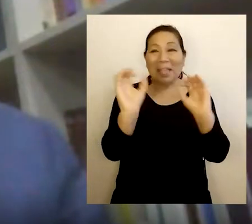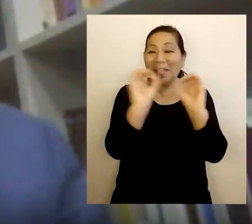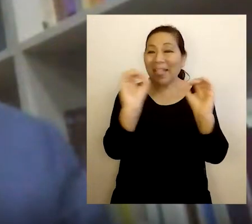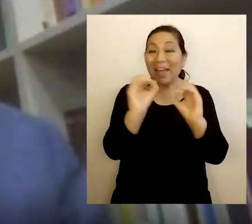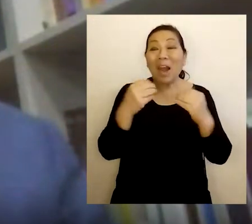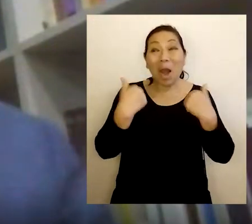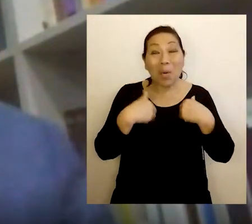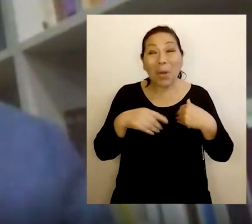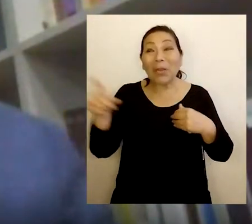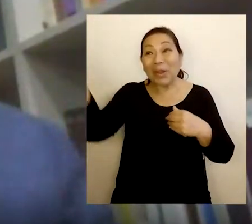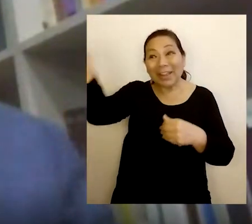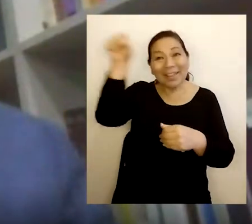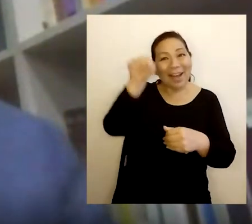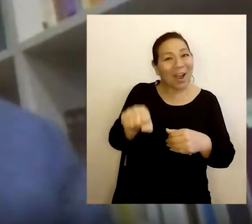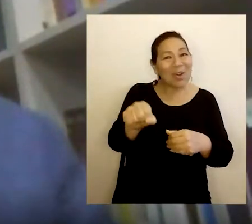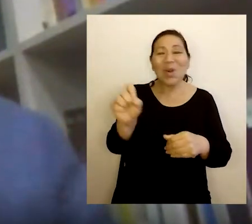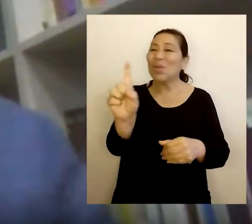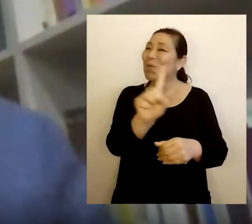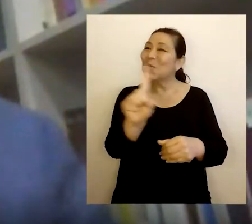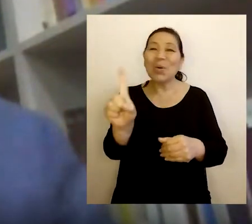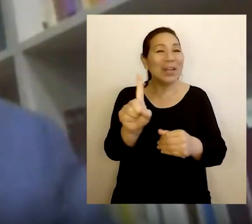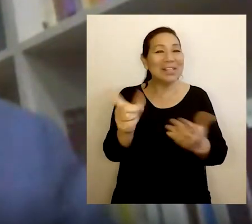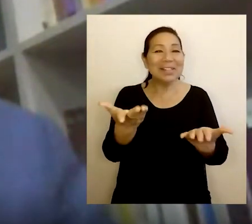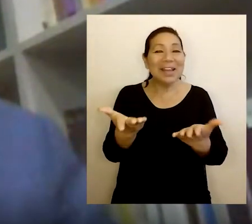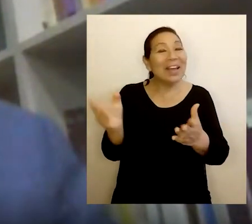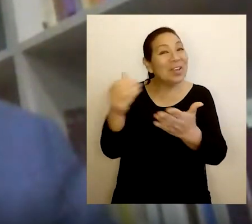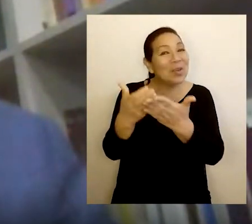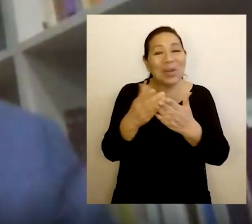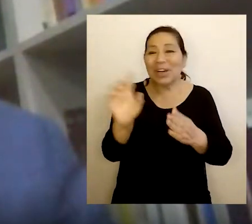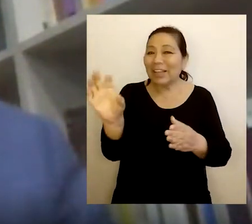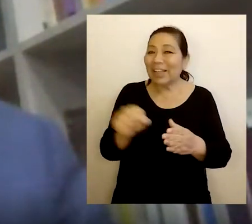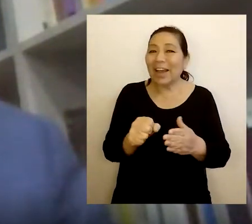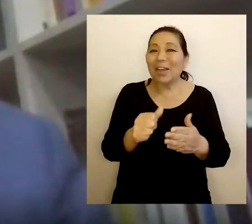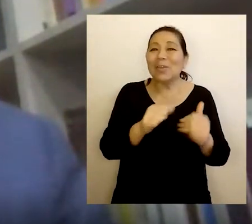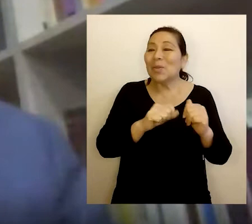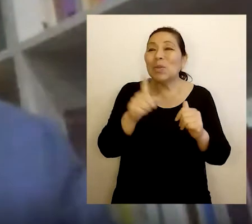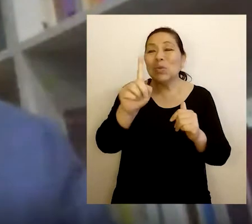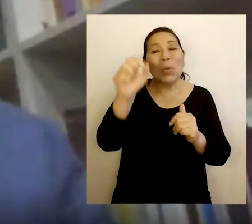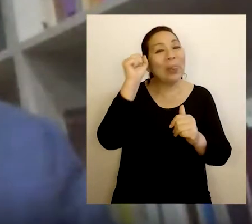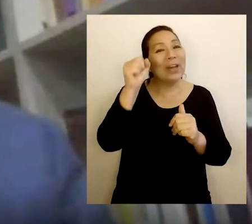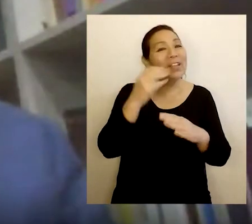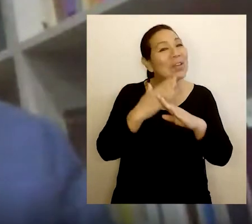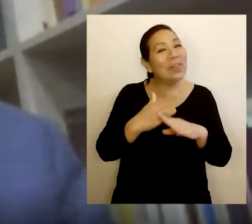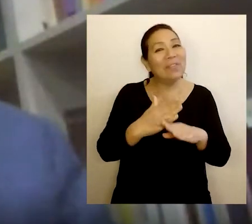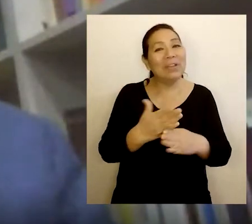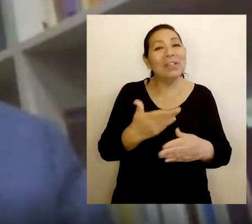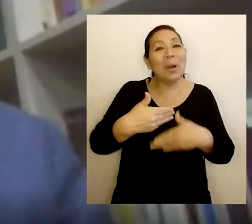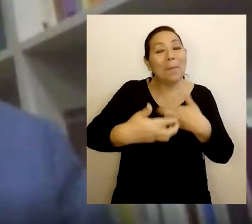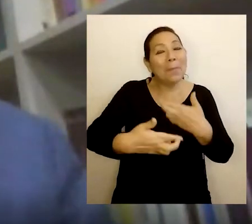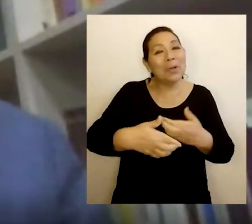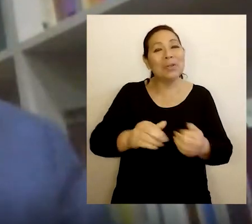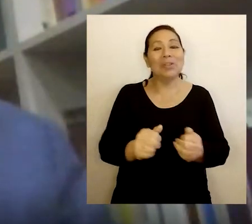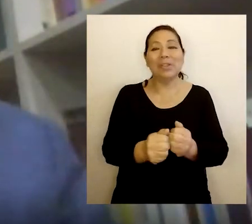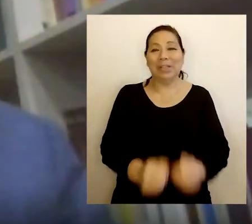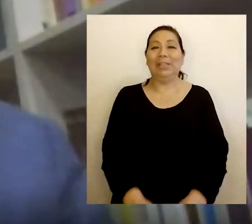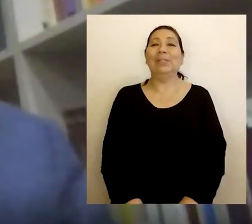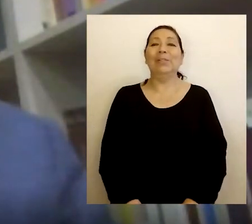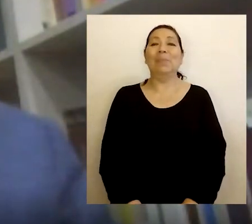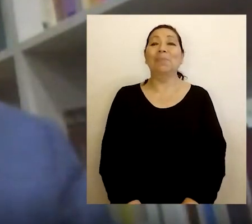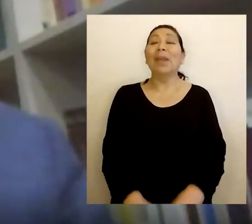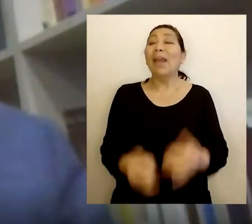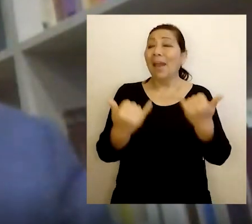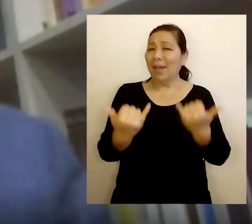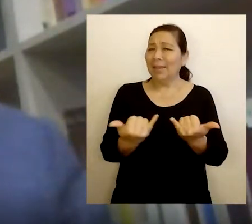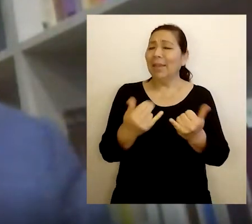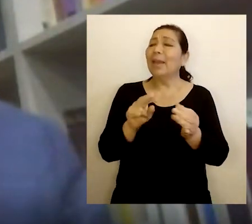que ese hecho de no estar colegiado afecta su derecho de defensa en el proceso ordinario. Y acá hay